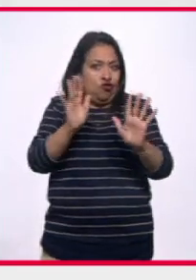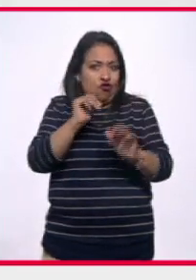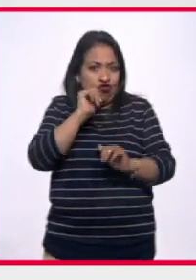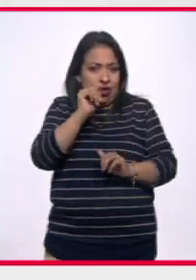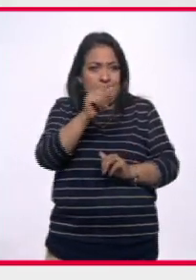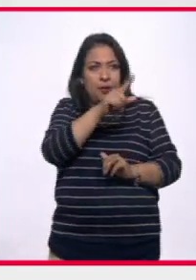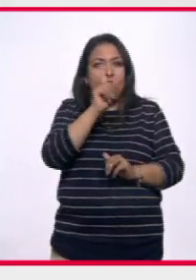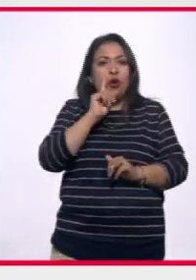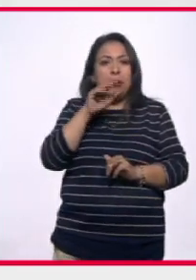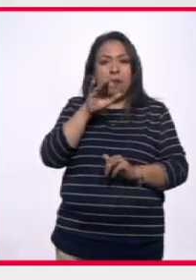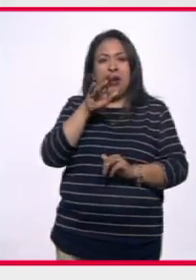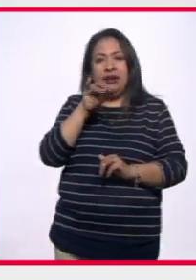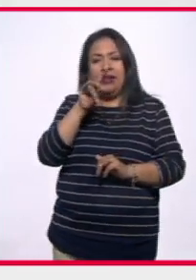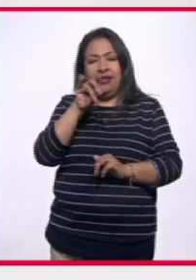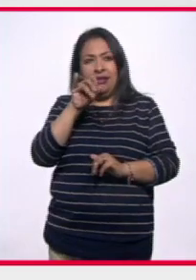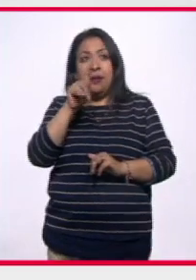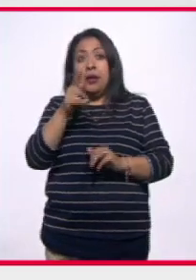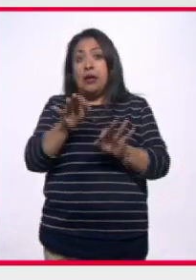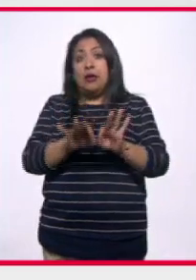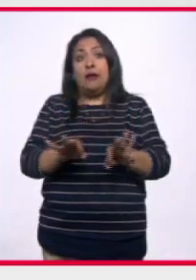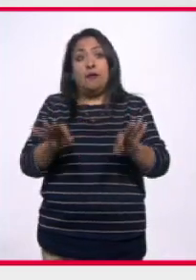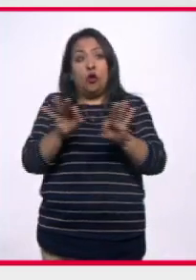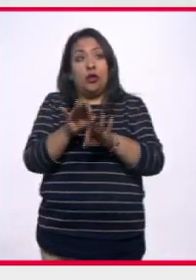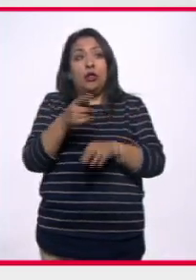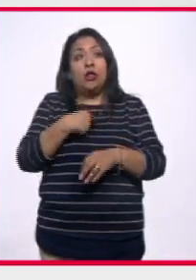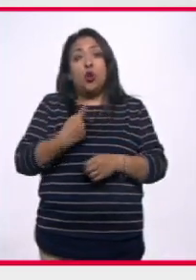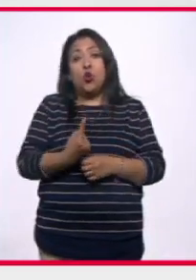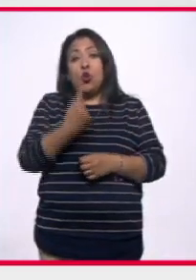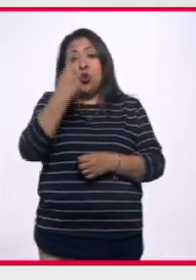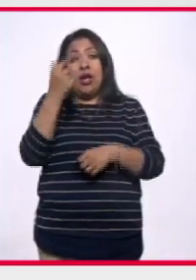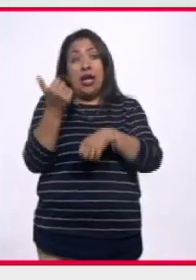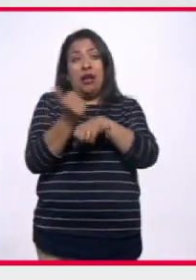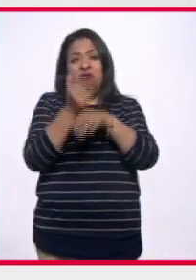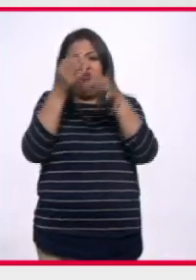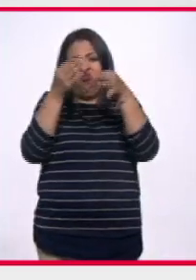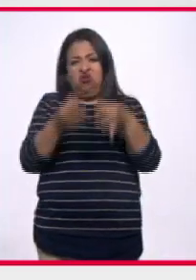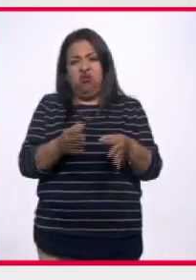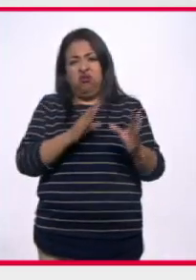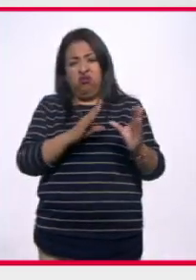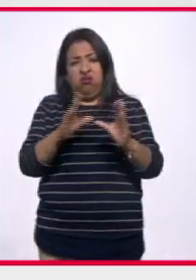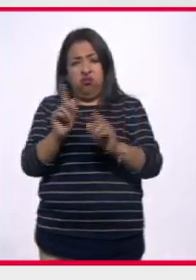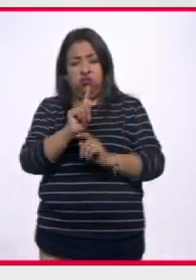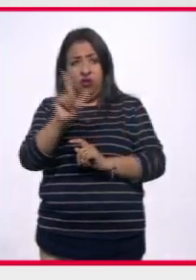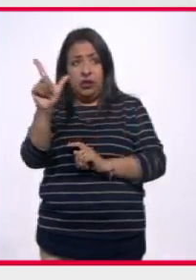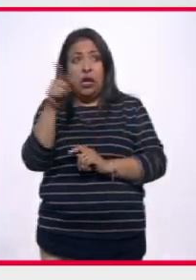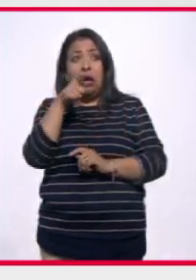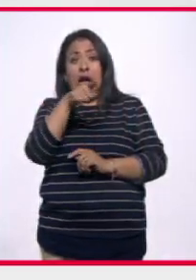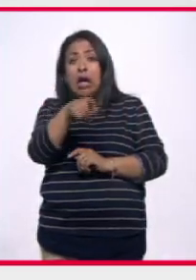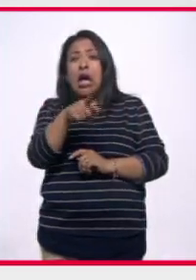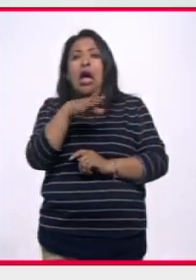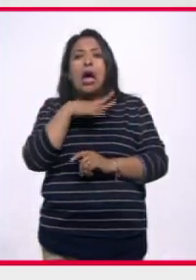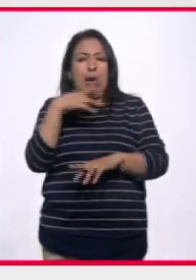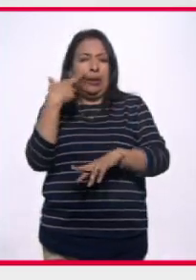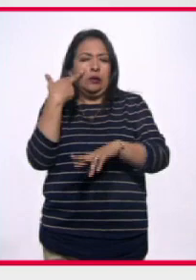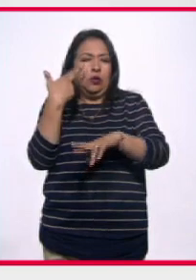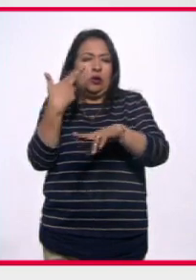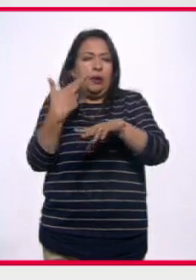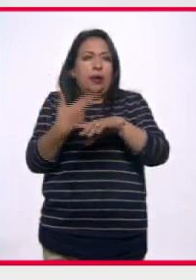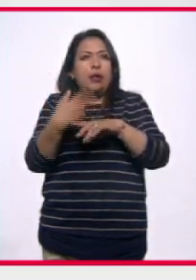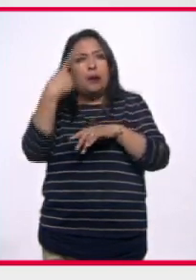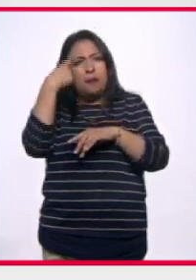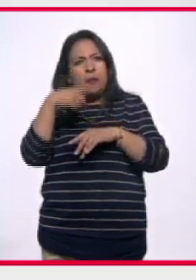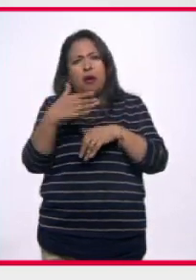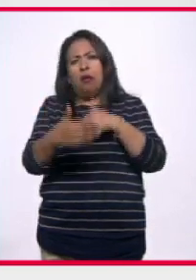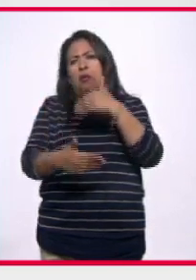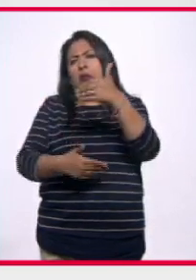marina de tavira fue pieza clave en el set pues al ser la única actriz con formación académica en ella recayó un poco la responsabilidad de